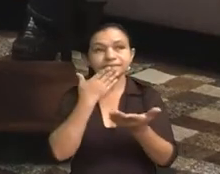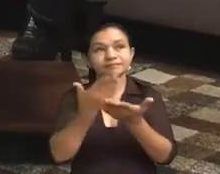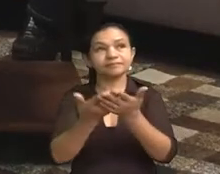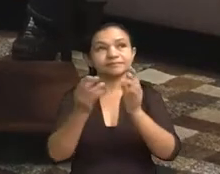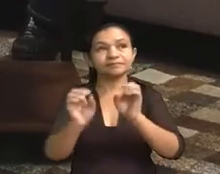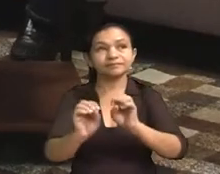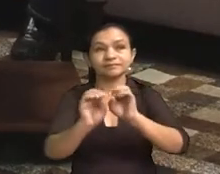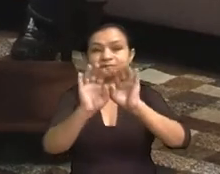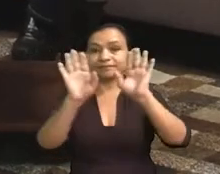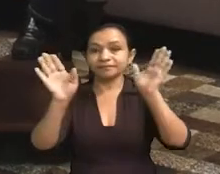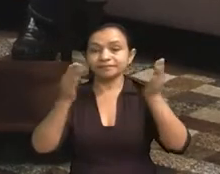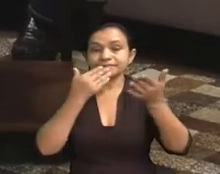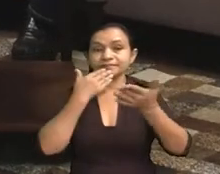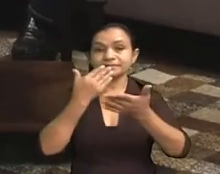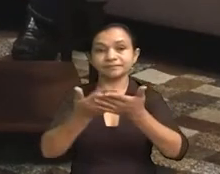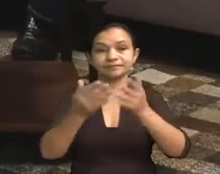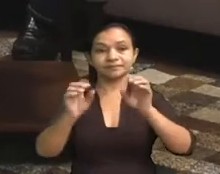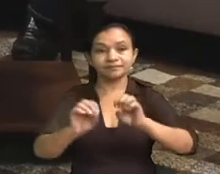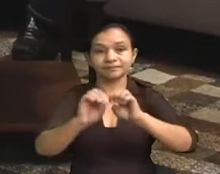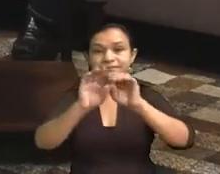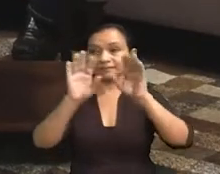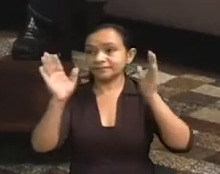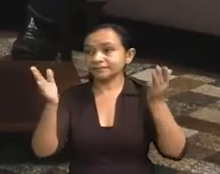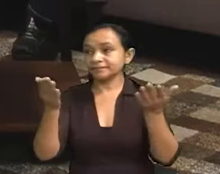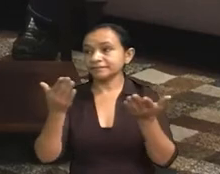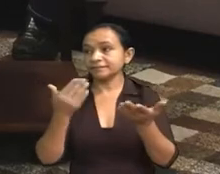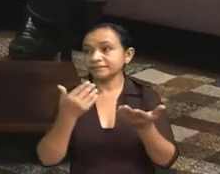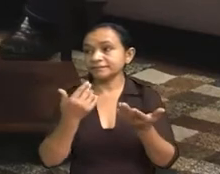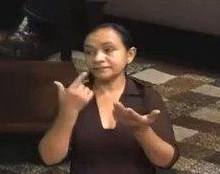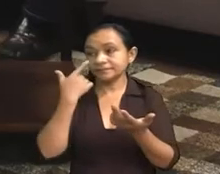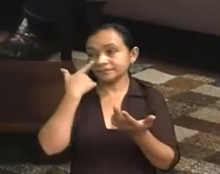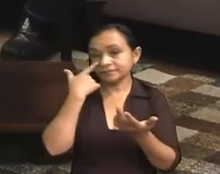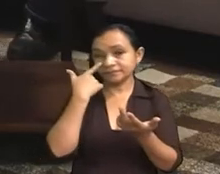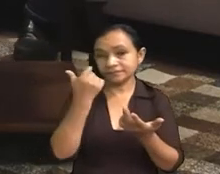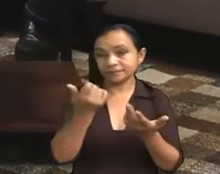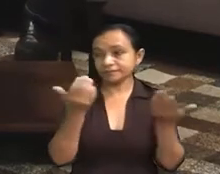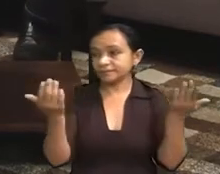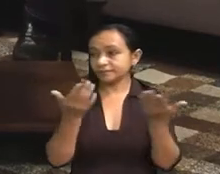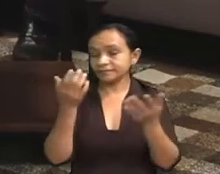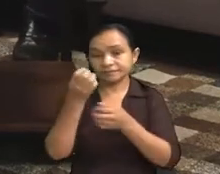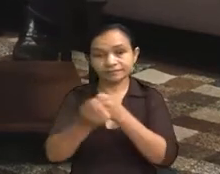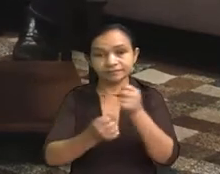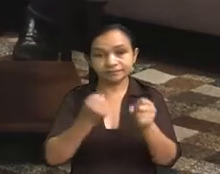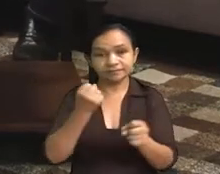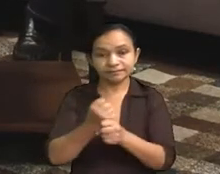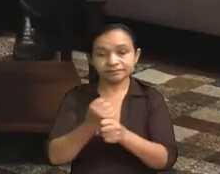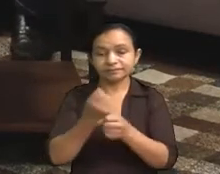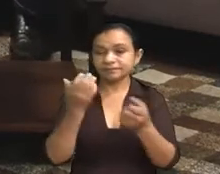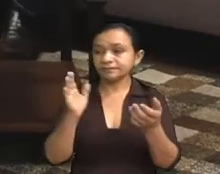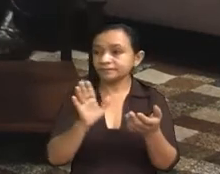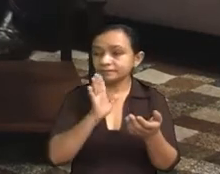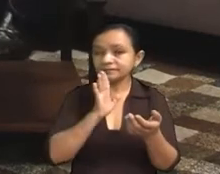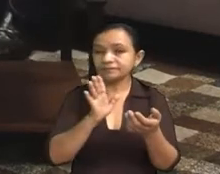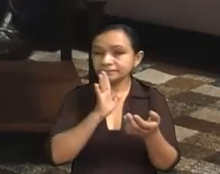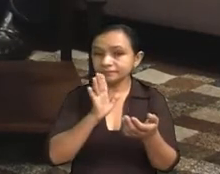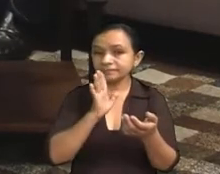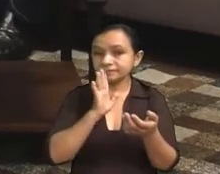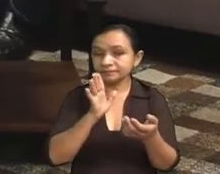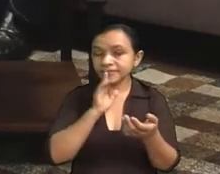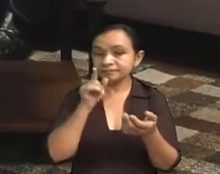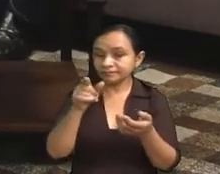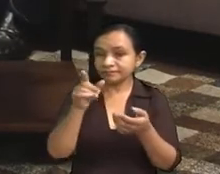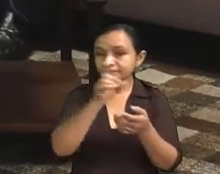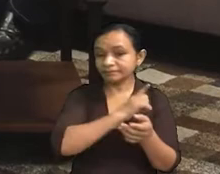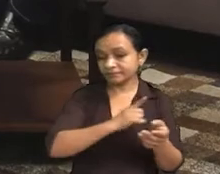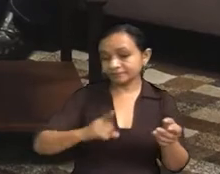Buenos días. Estamos a la disposición. Y bueno, conocer un poquito todo el año, una especie de prédica que mantuvo